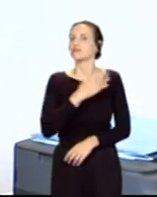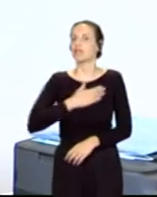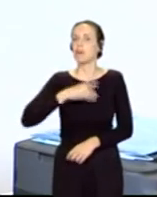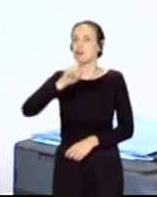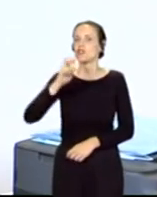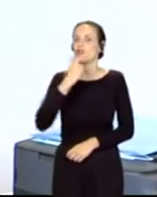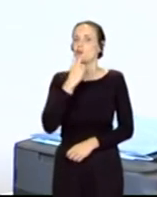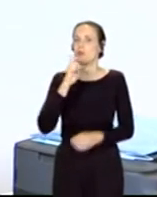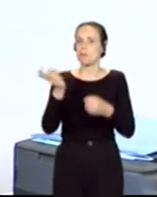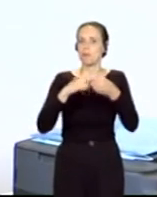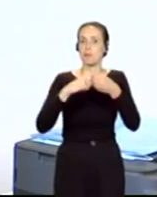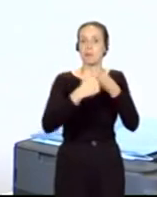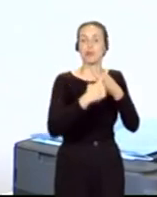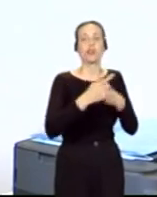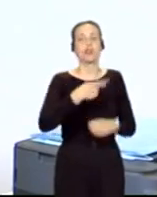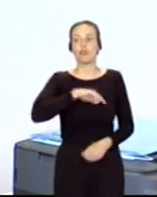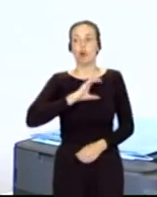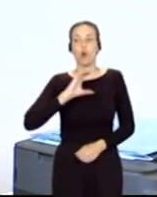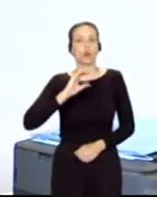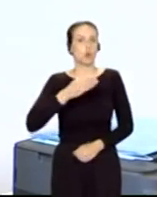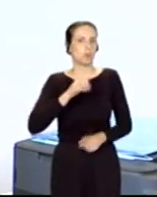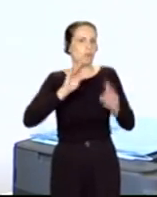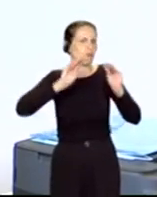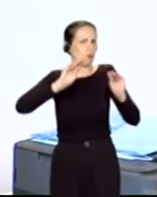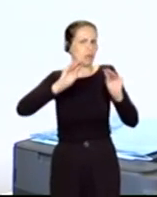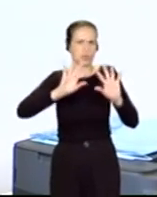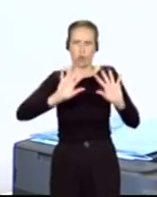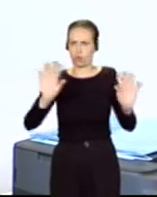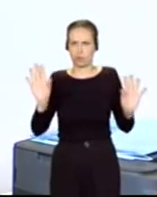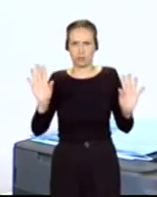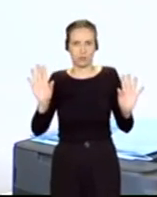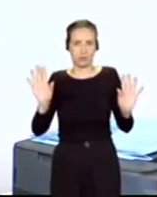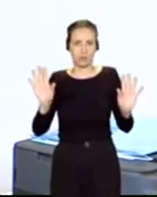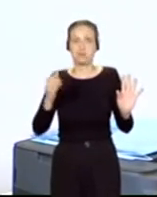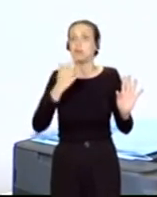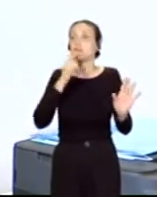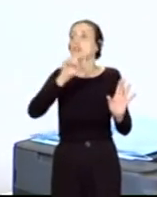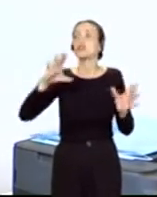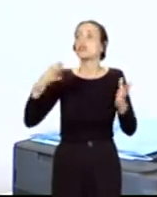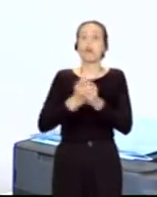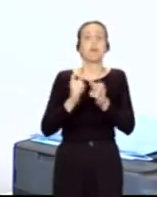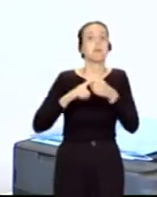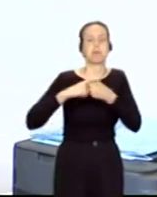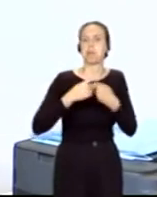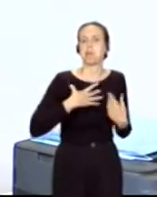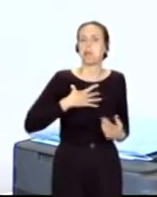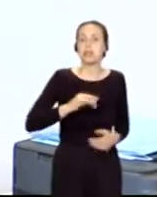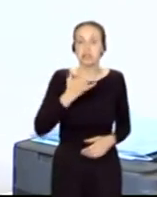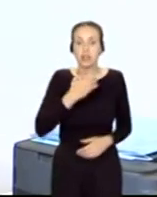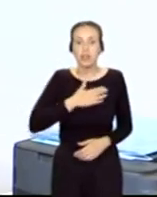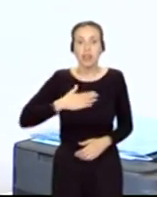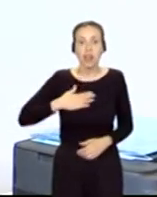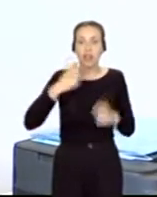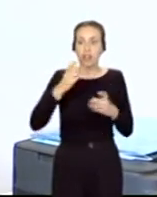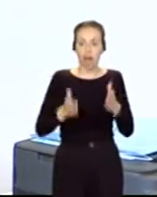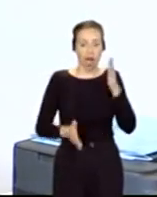club eminentemente de formación. No le decimos que no a nadie. Cualquier persona que se quiera iniciar en la práctica del